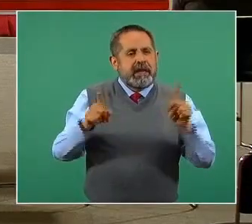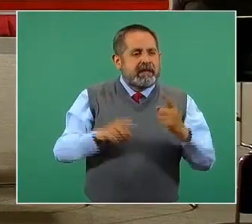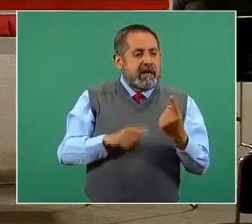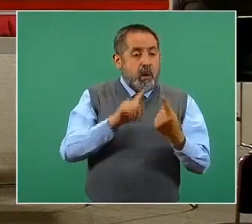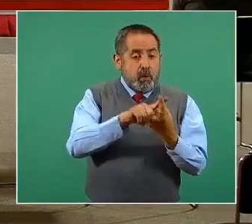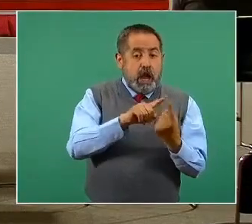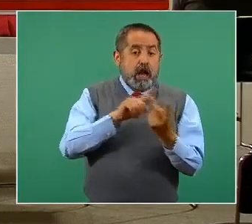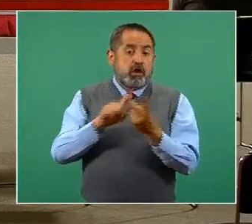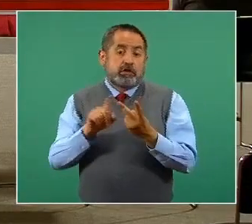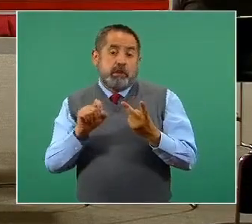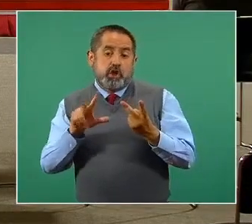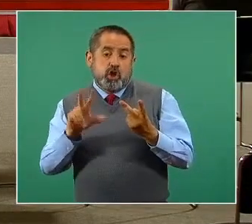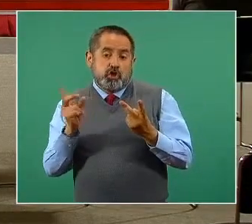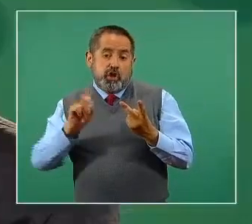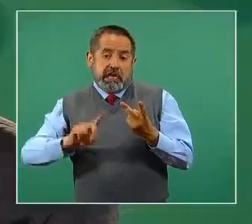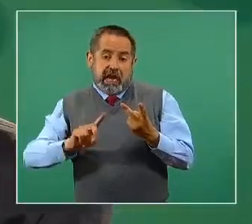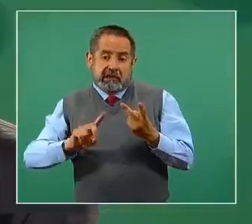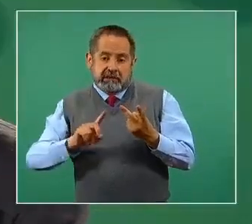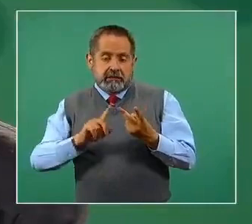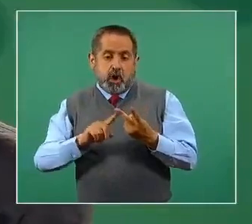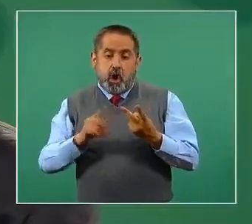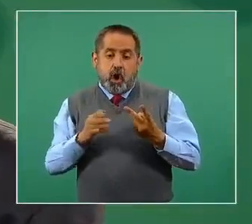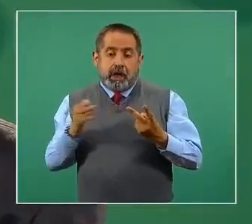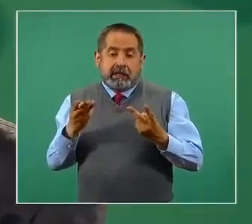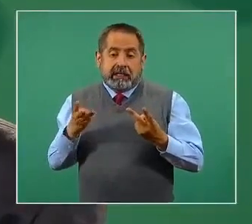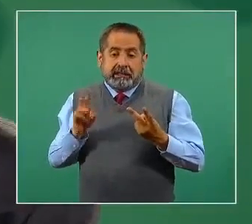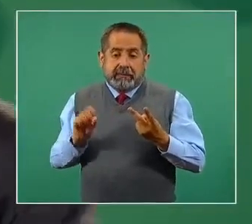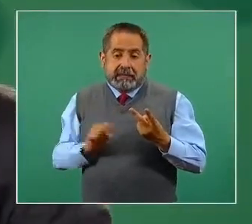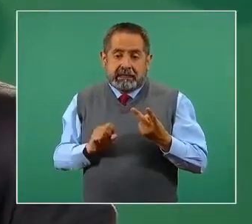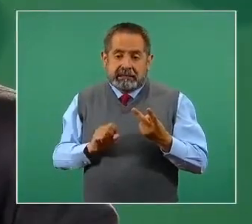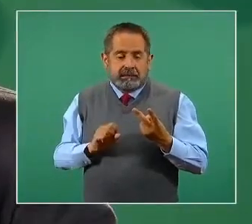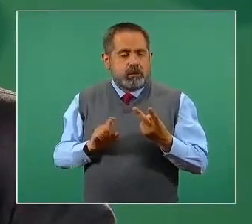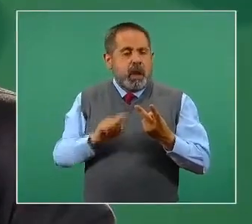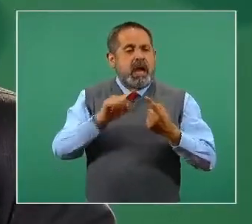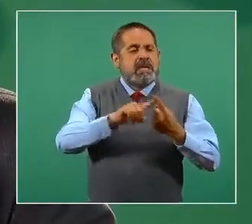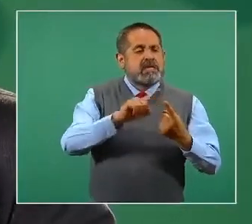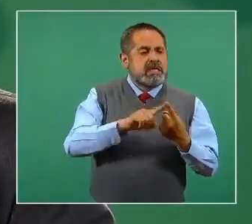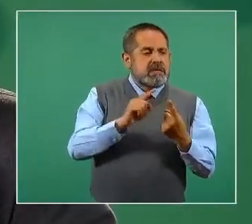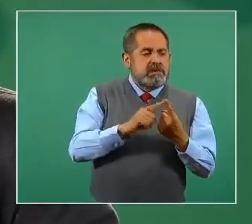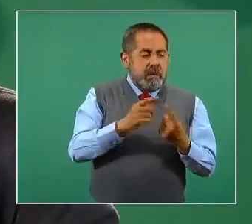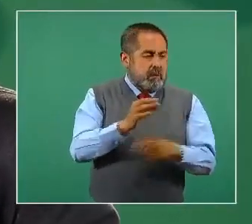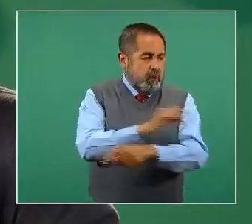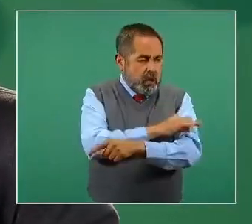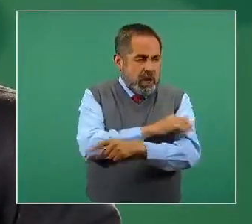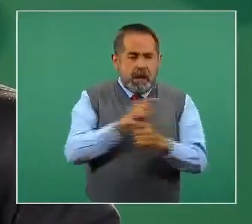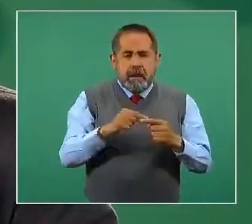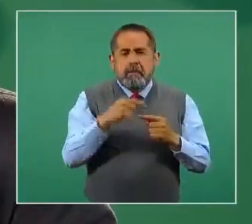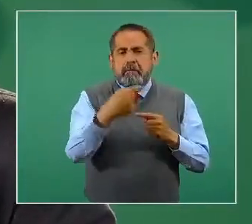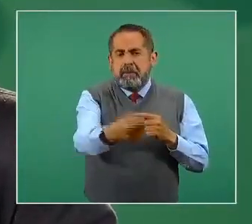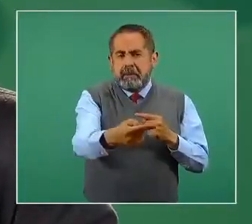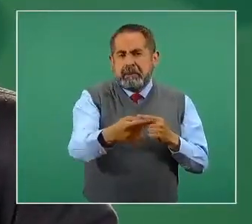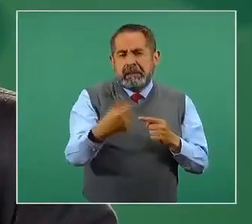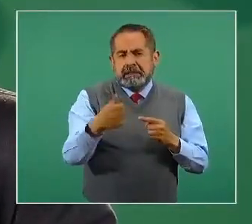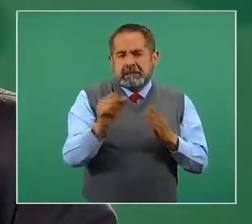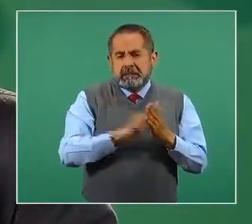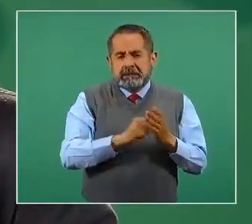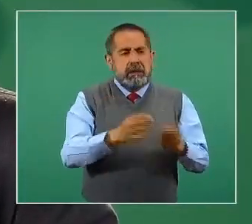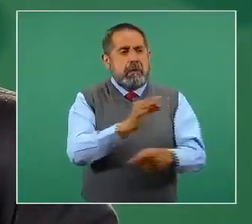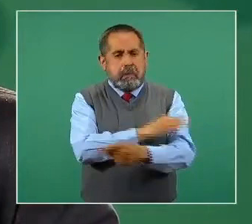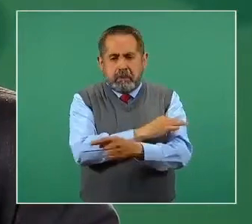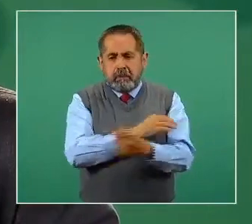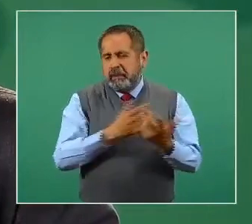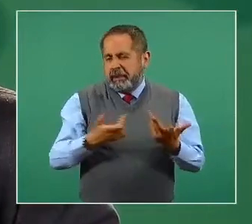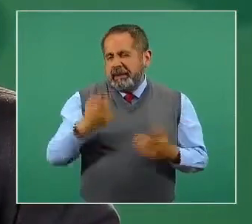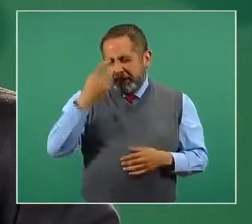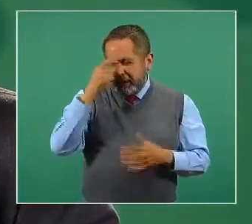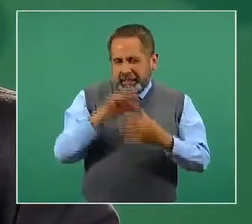como originalmente se formuló, o incluso a los 3 meses, como recientemente ha propuesto Rusia o el Centro Gamaleya, que